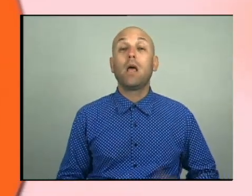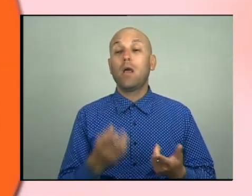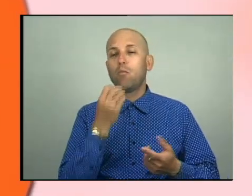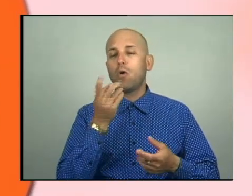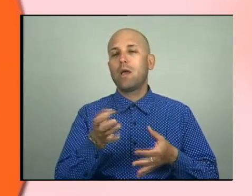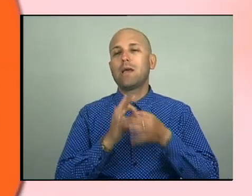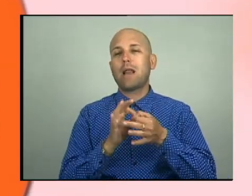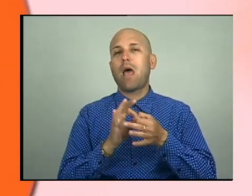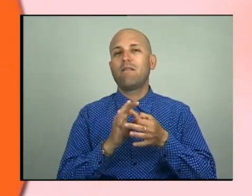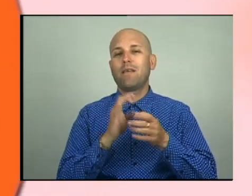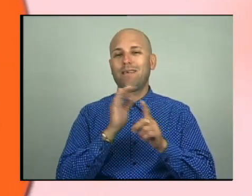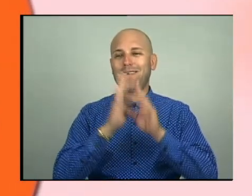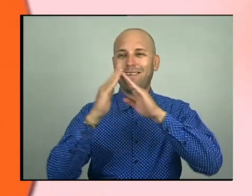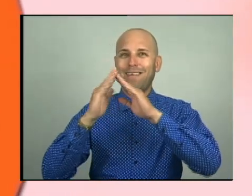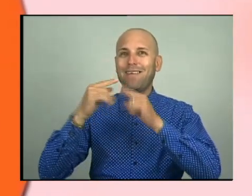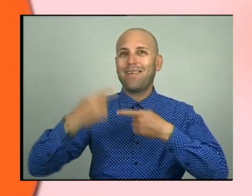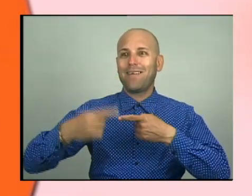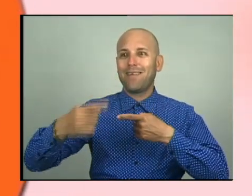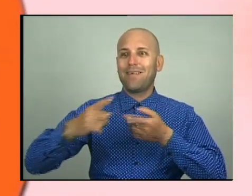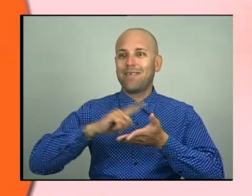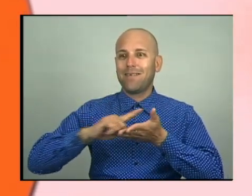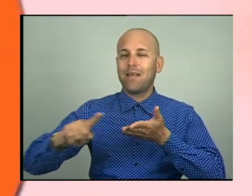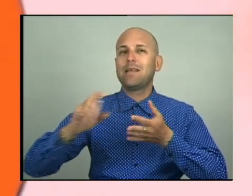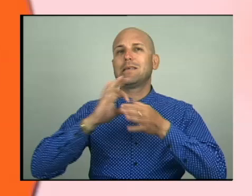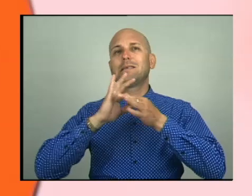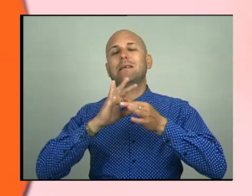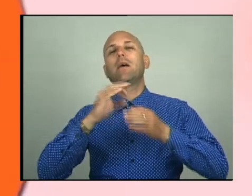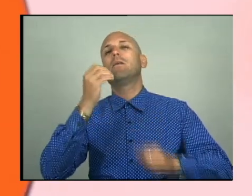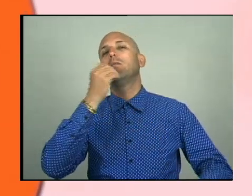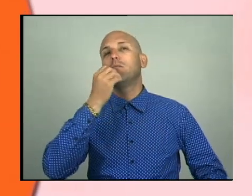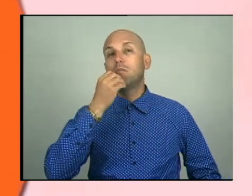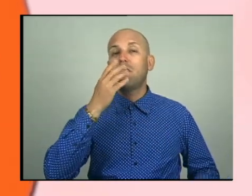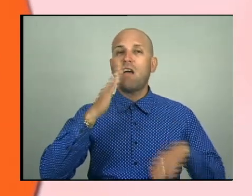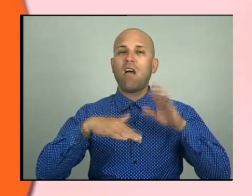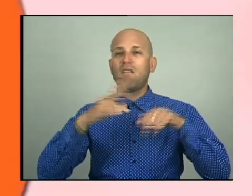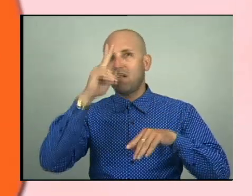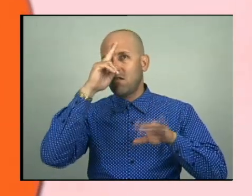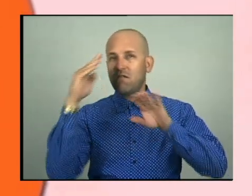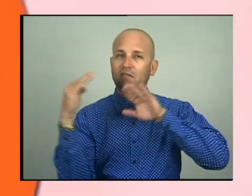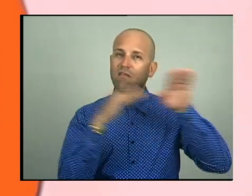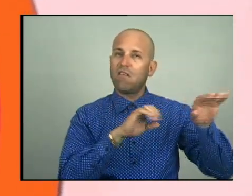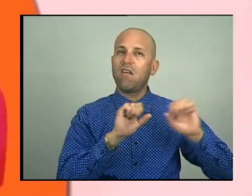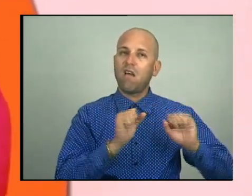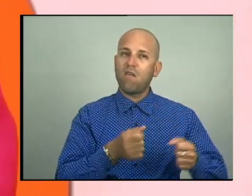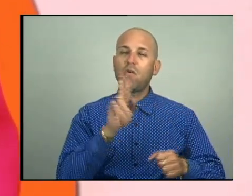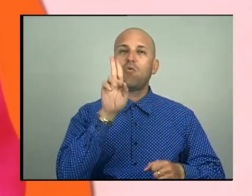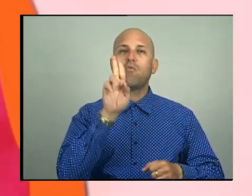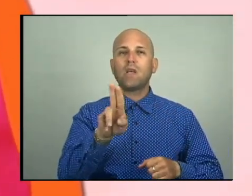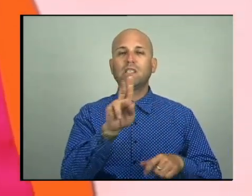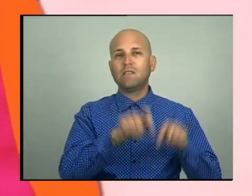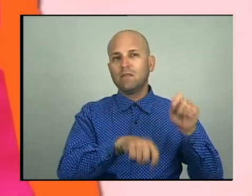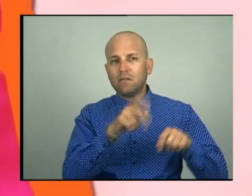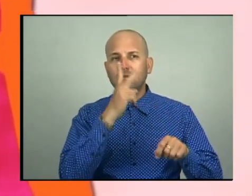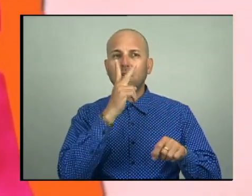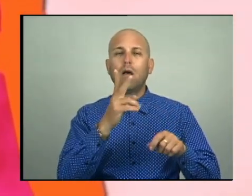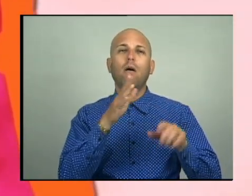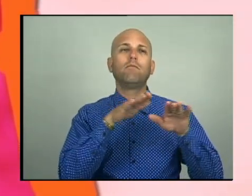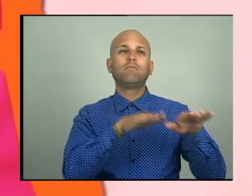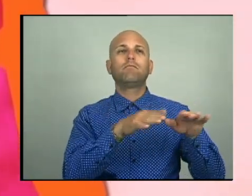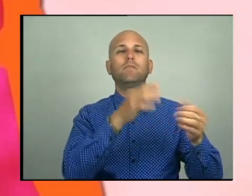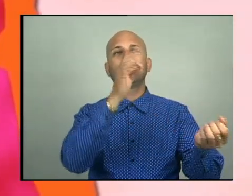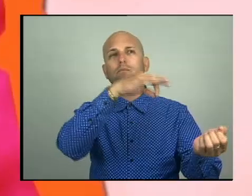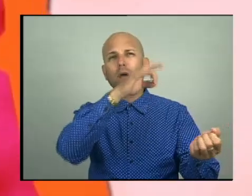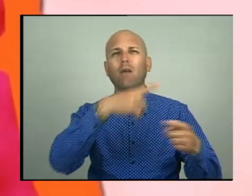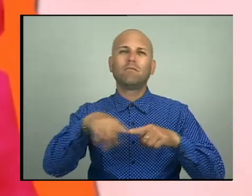en los primeros días o semanas de vida y a menudo requieren de atención médica de emergencia. La prueba que se